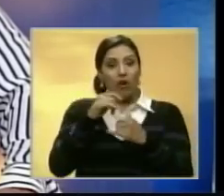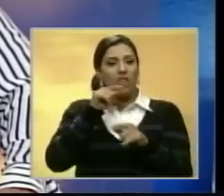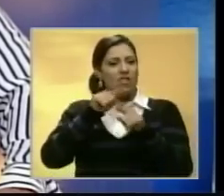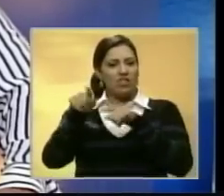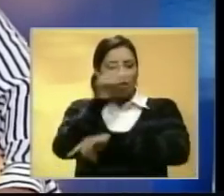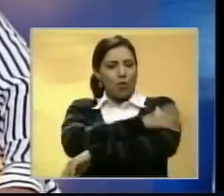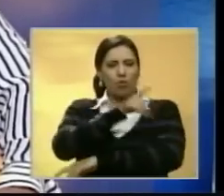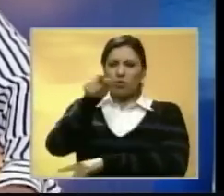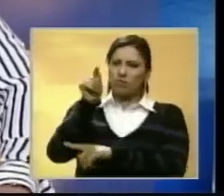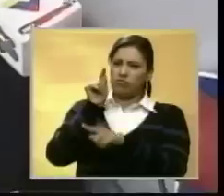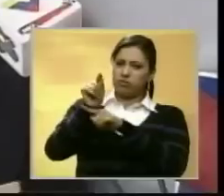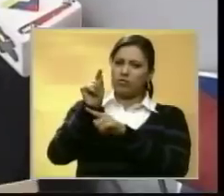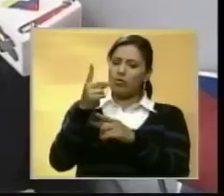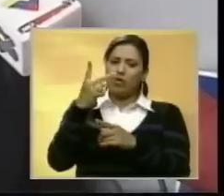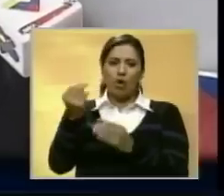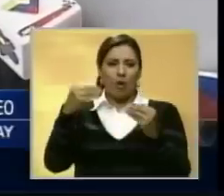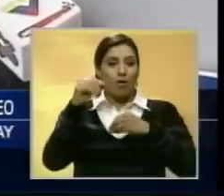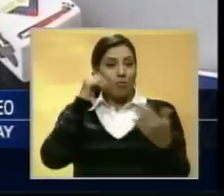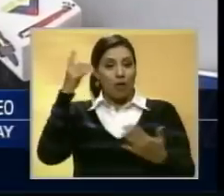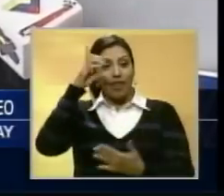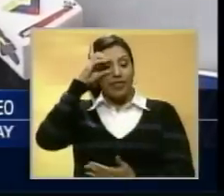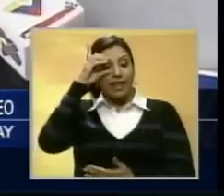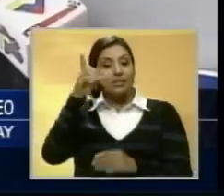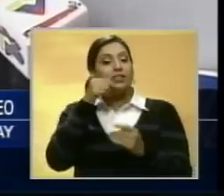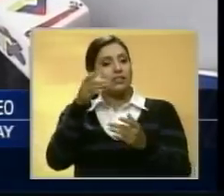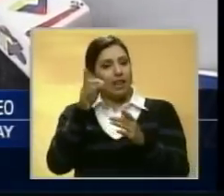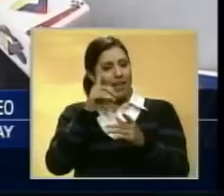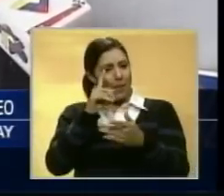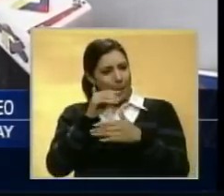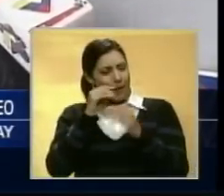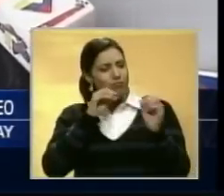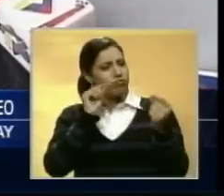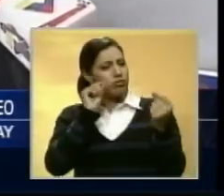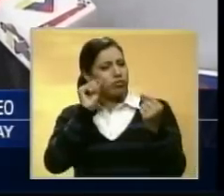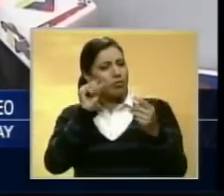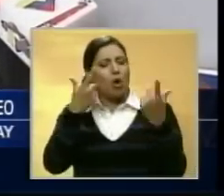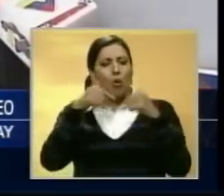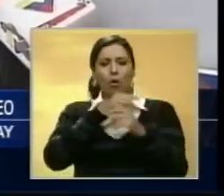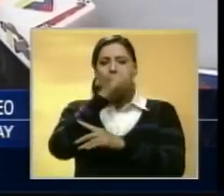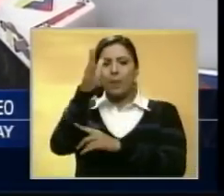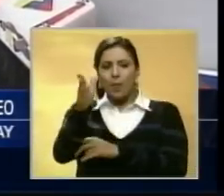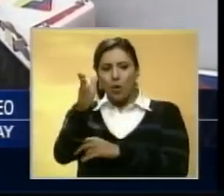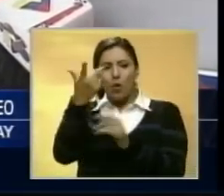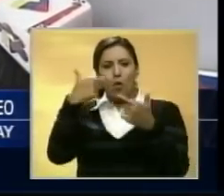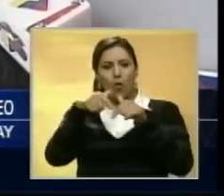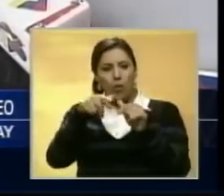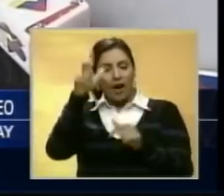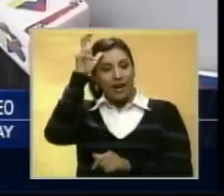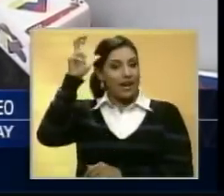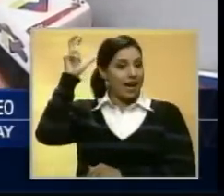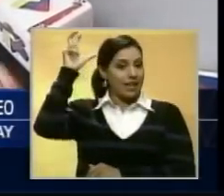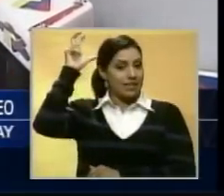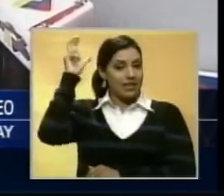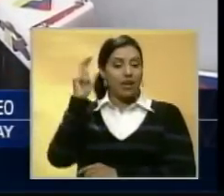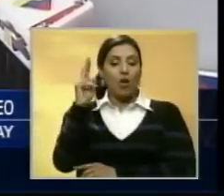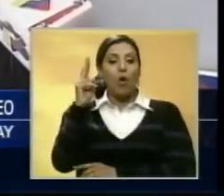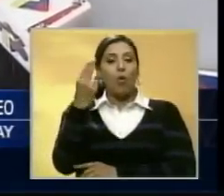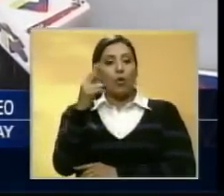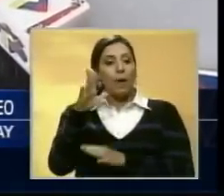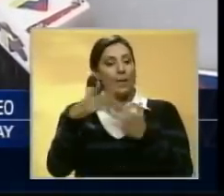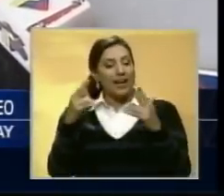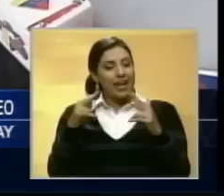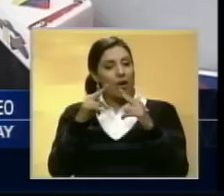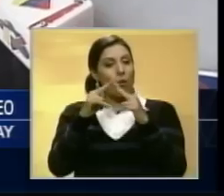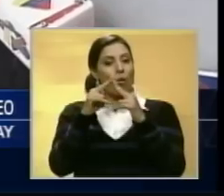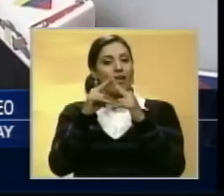derecha del bloque. Rodríguez aseguró acudir con muy buenas expectativas al ingresar al edificio de la Cancillería uruguaya para un encuentro